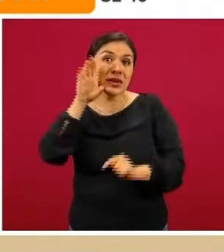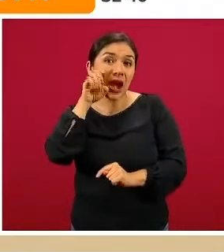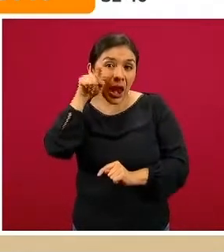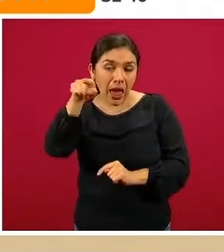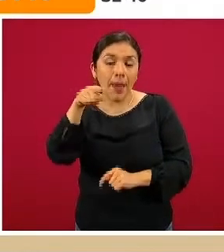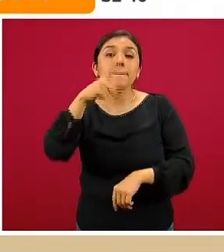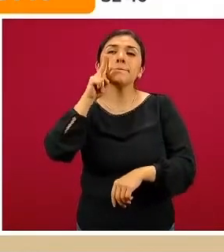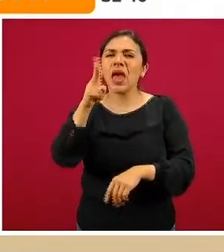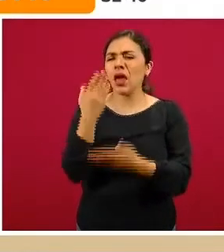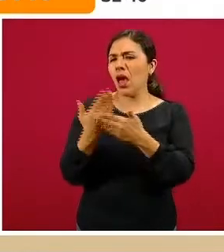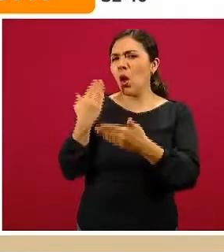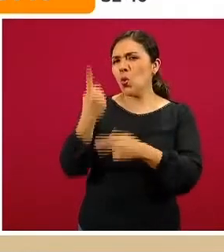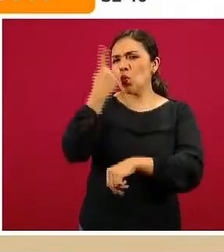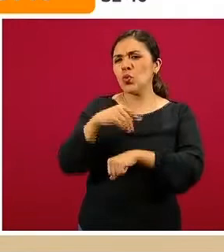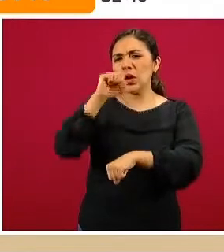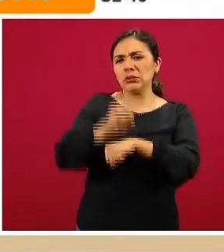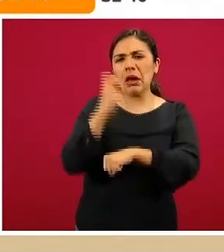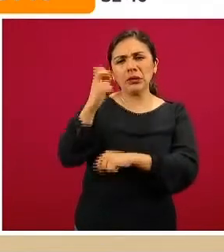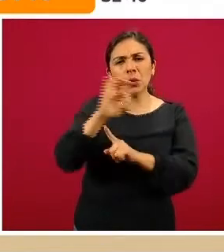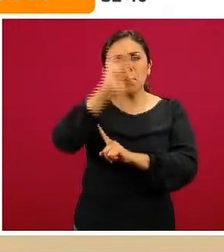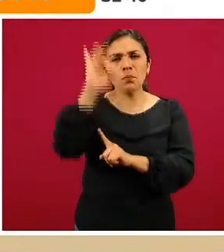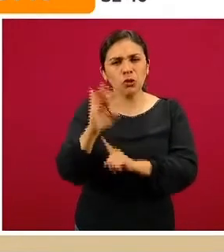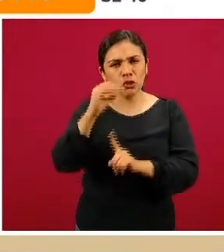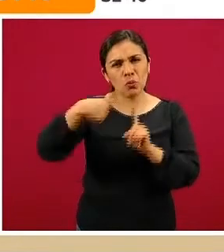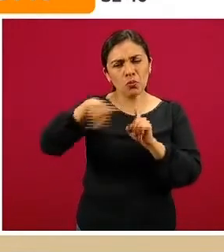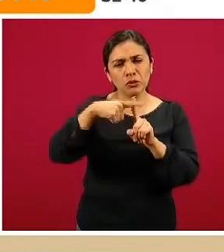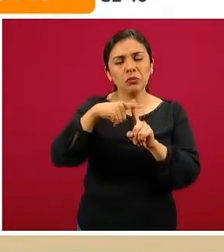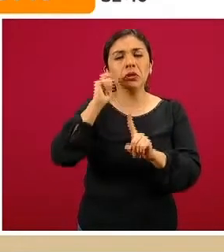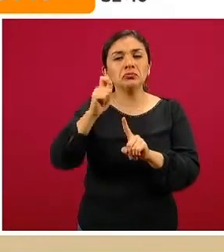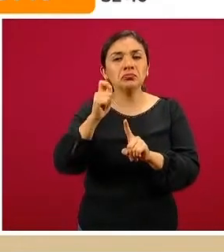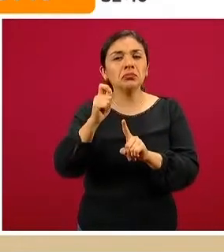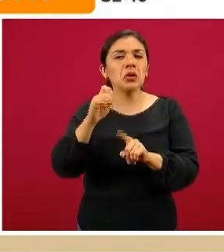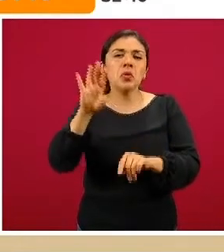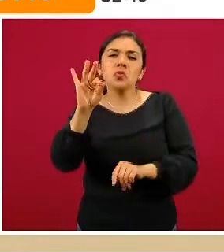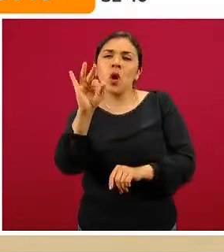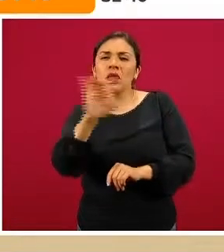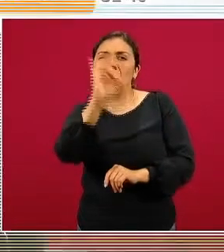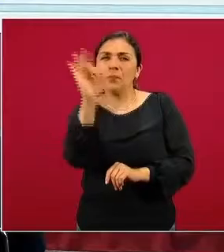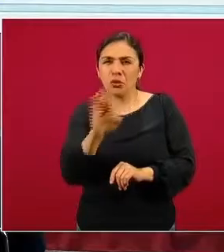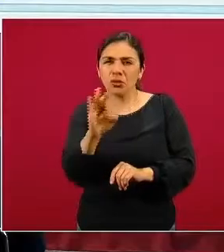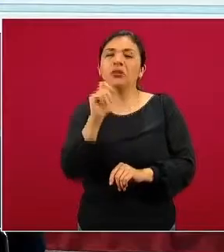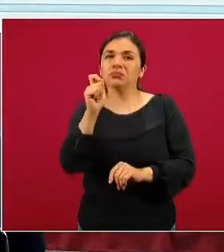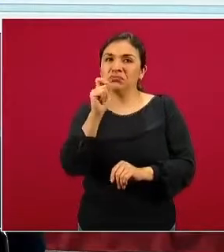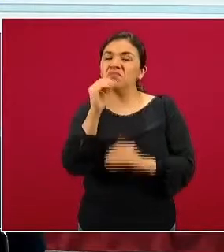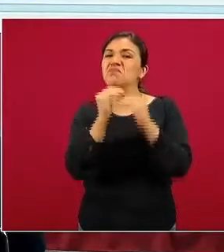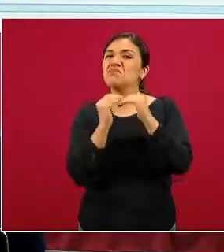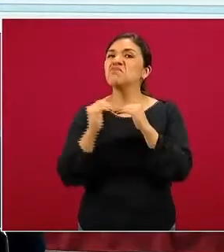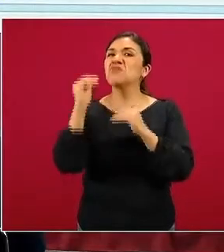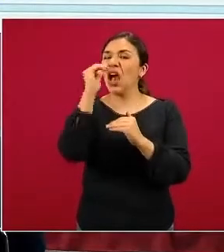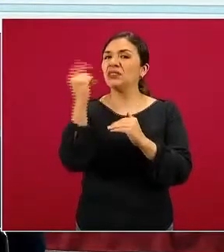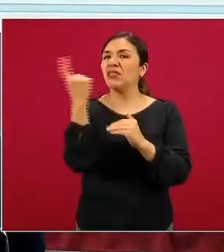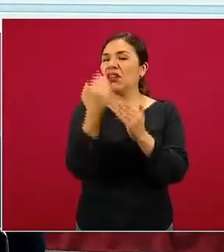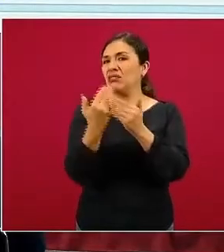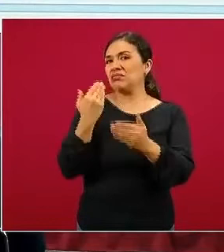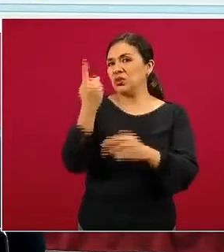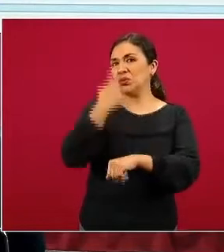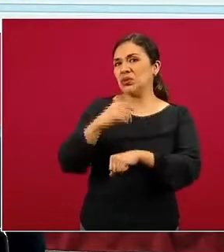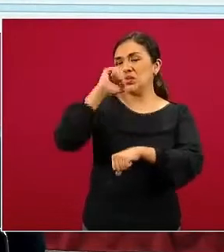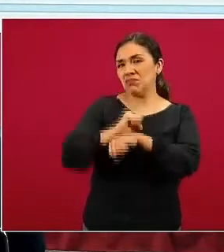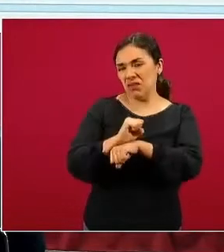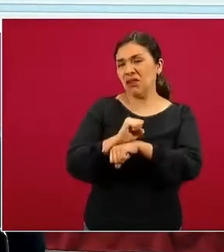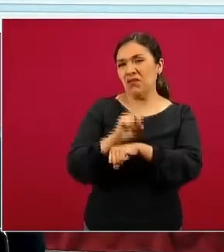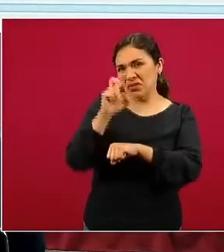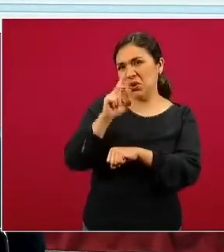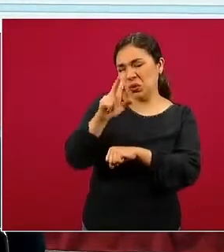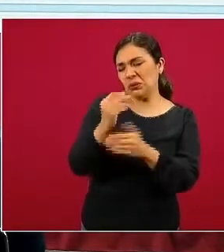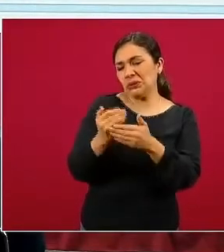Veíamos que la semana pasada este porcentaje de positividad cerraba en un 40, el cual había sido un incremento también a la semana previa, es decir, a la